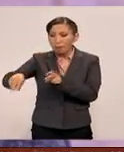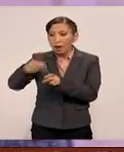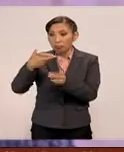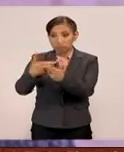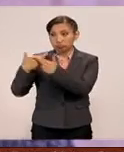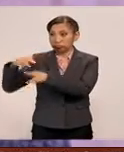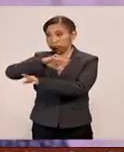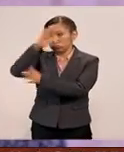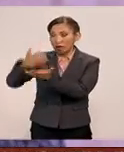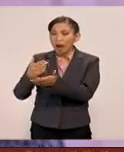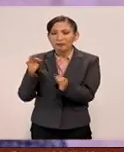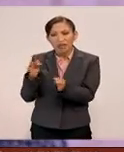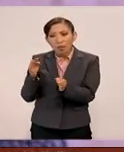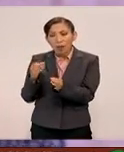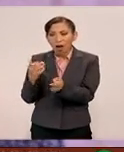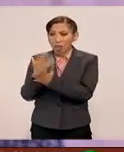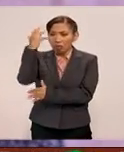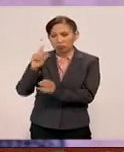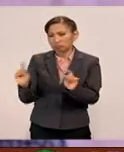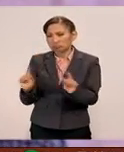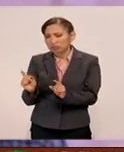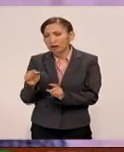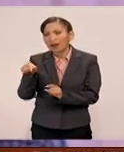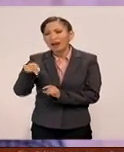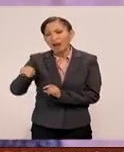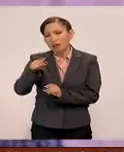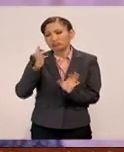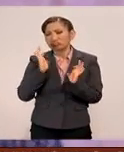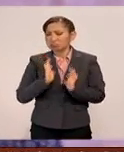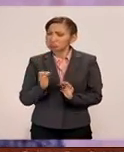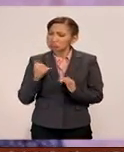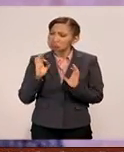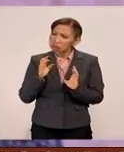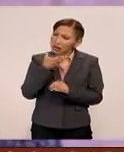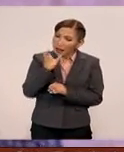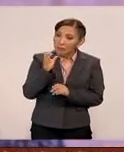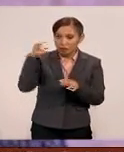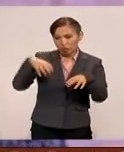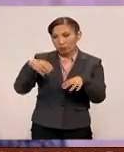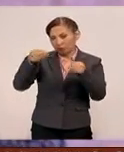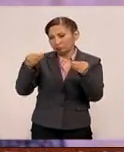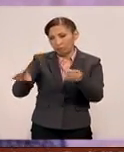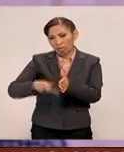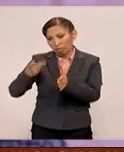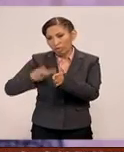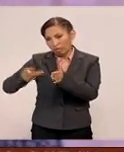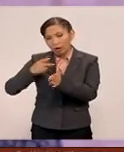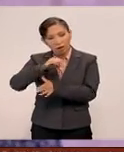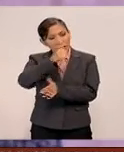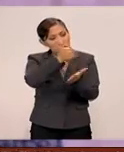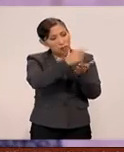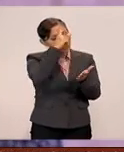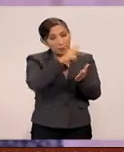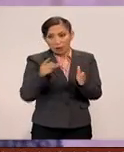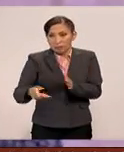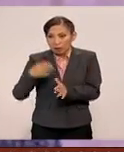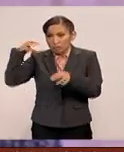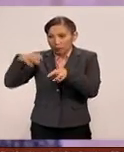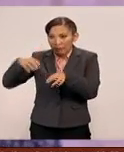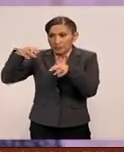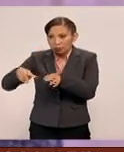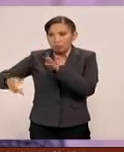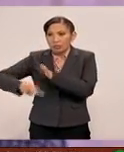tanto. Sí hay frío, pero no tanto. Entonces, realmente es muy estable. Lo que sí es que llueve mucho. Claro. En comparación con la Ciudad de México,